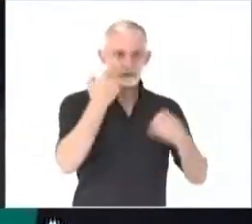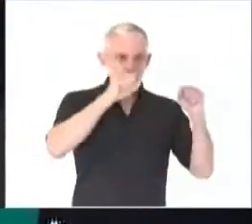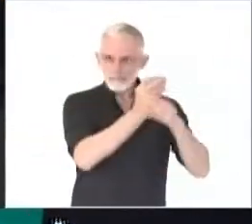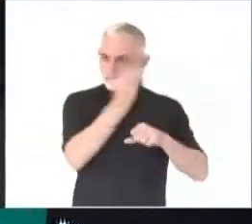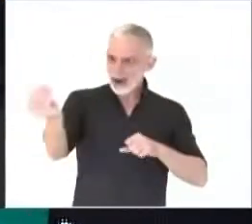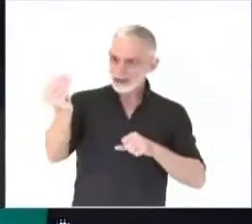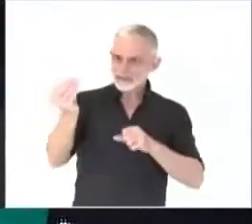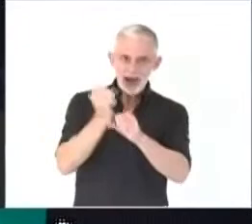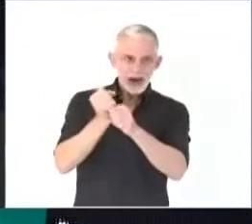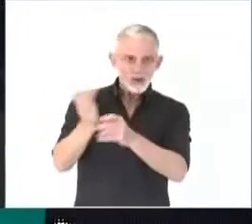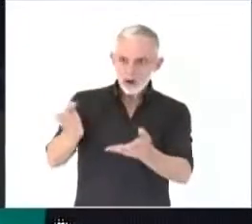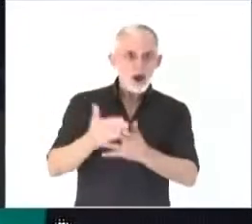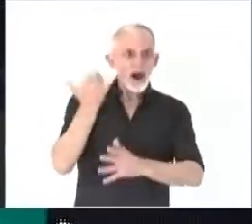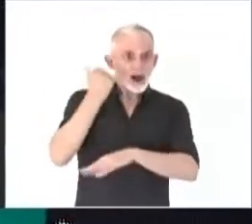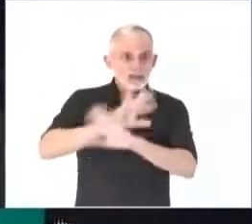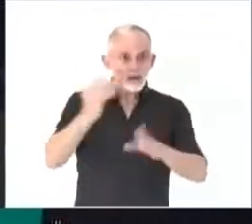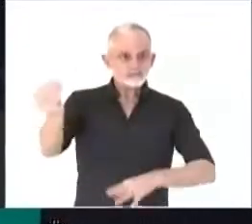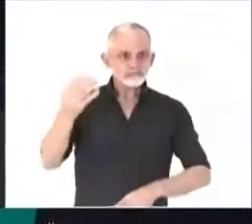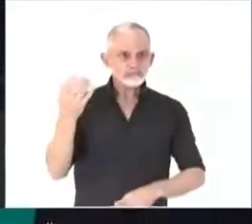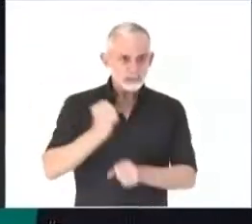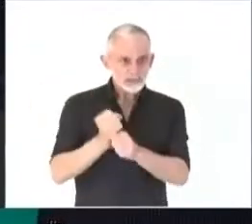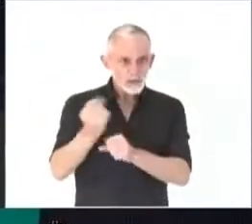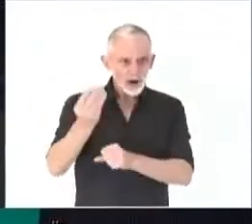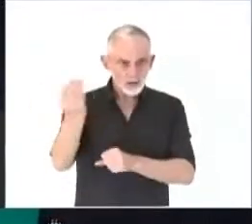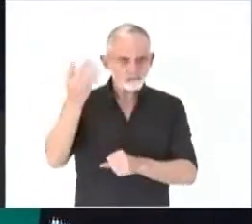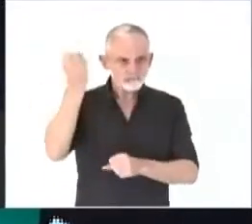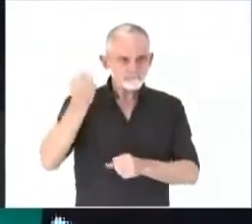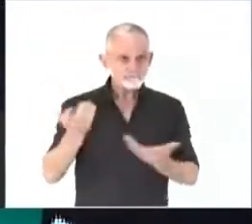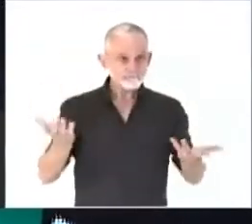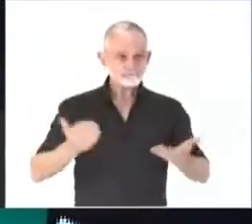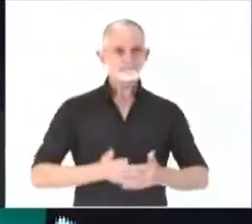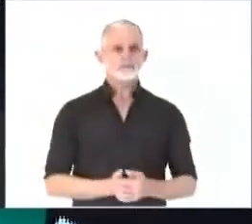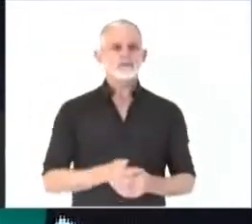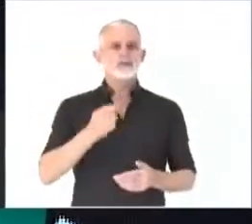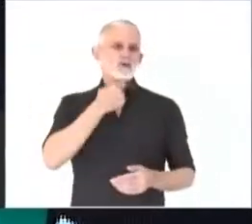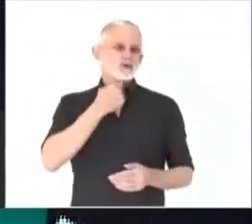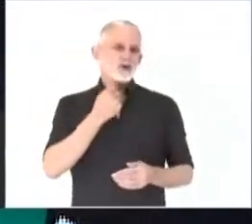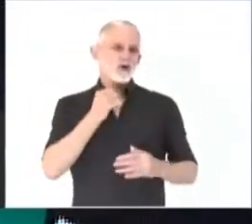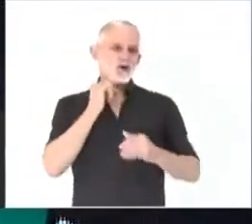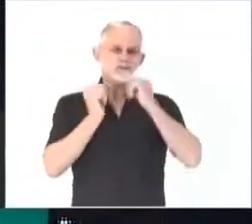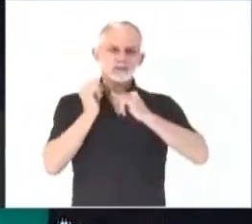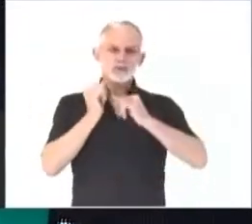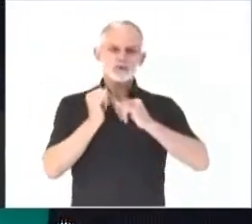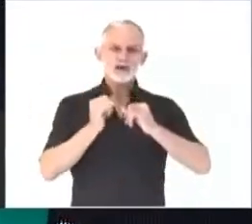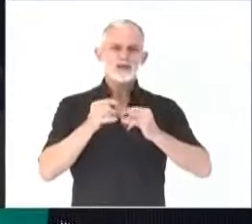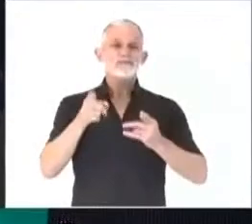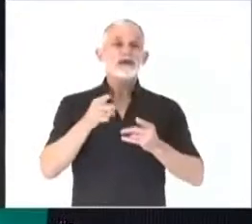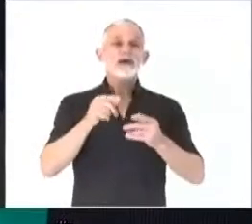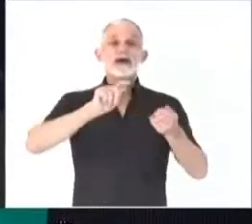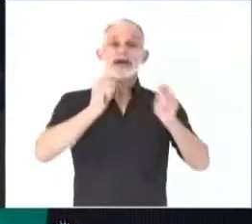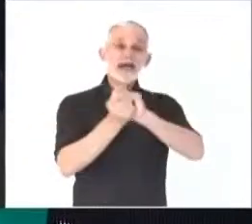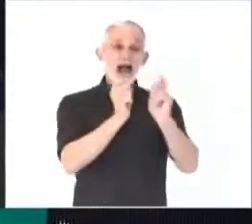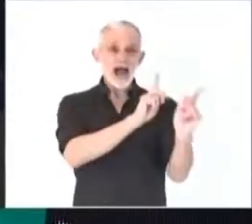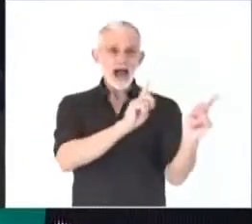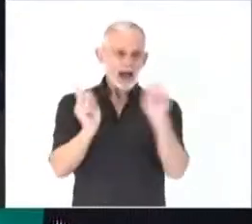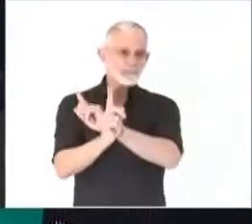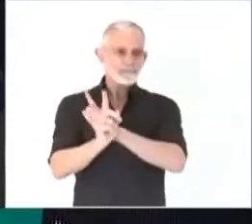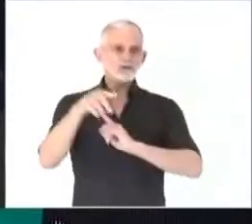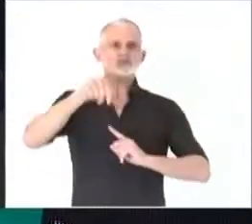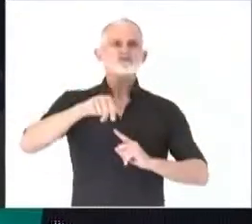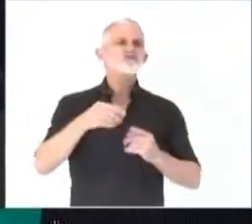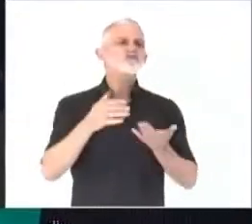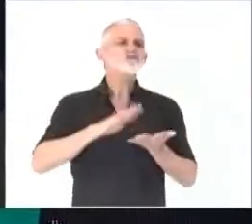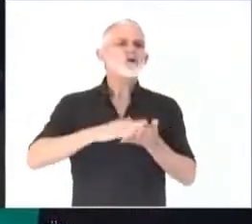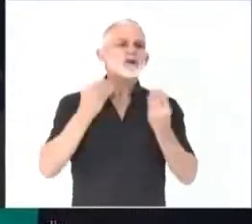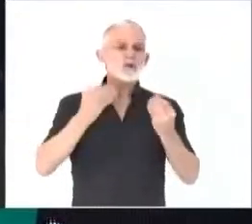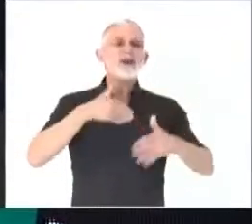año habían conseguido un puesto de trabajo pero quiero seguir diciéndote los cambios históricos que hicimos en materia